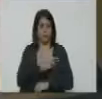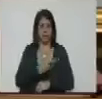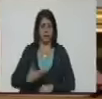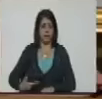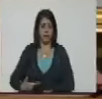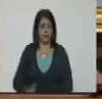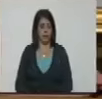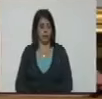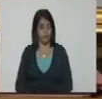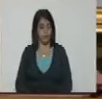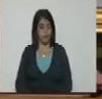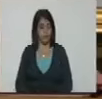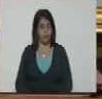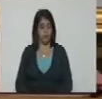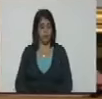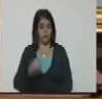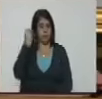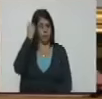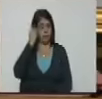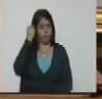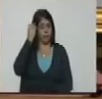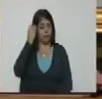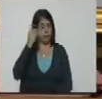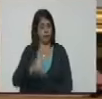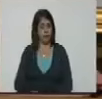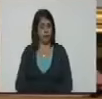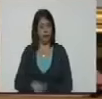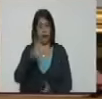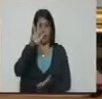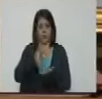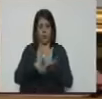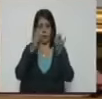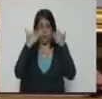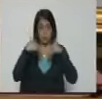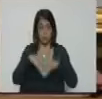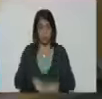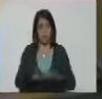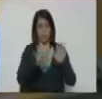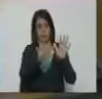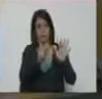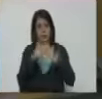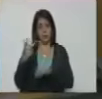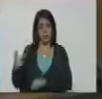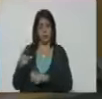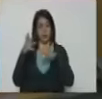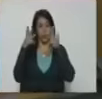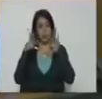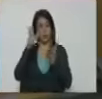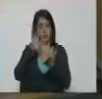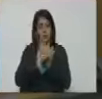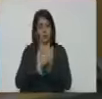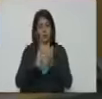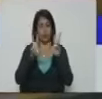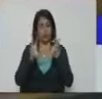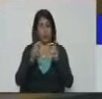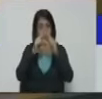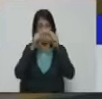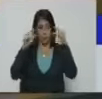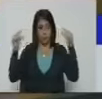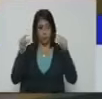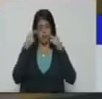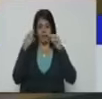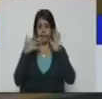presidente. En consideración. Aprobado. Siguiente. Décimo tercero. Se sugiere aprobar el nuevo epígrafe, el